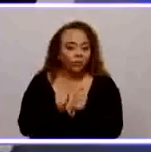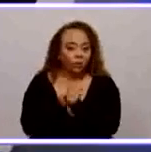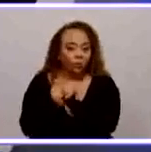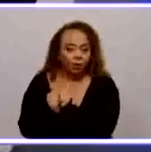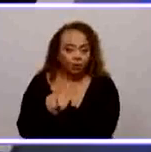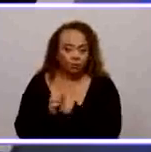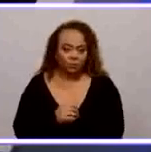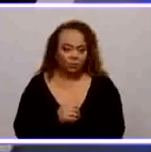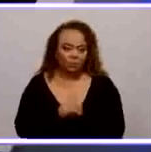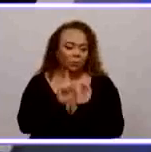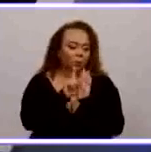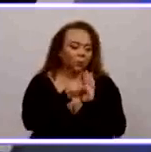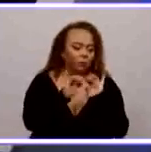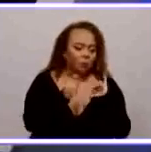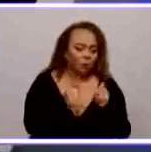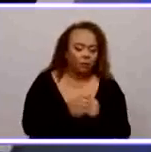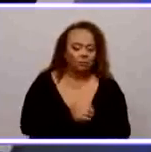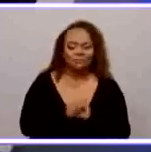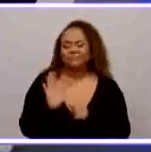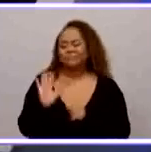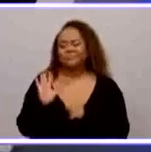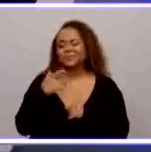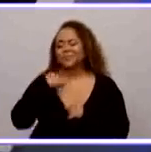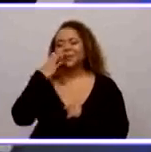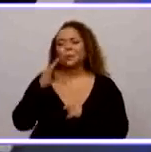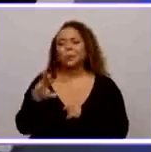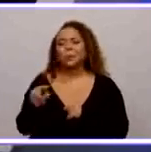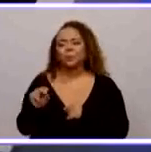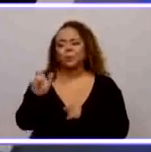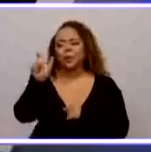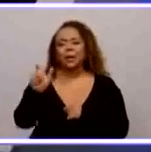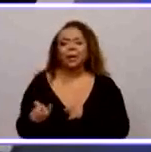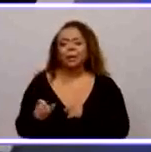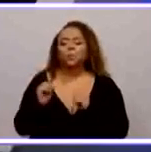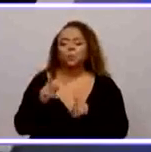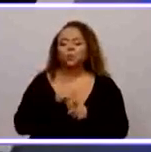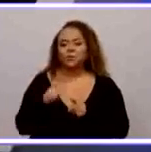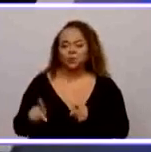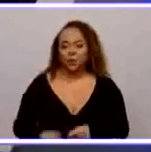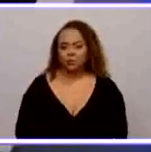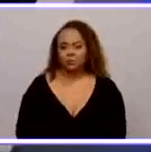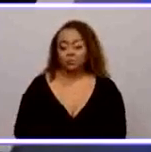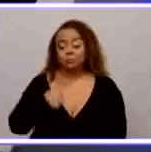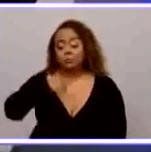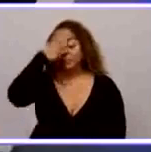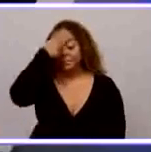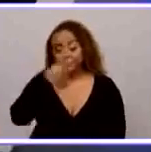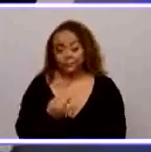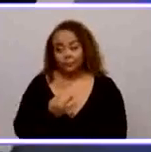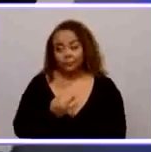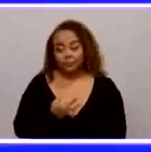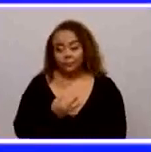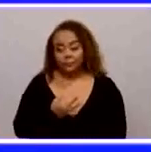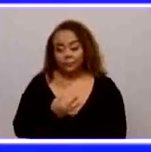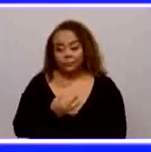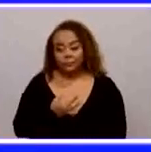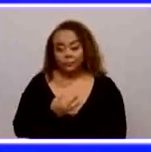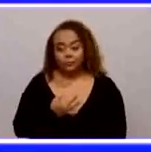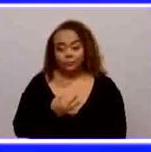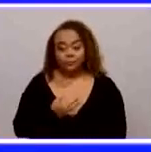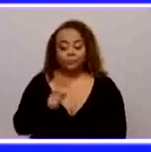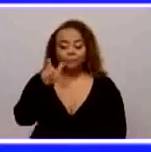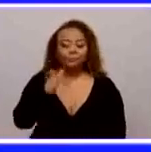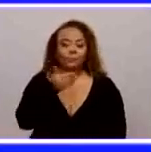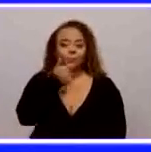en cantidad de minutos jugados. Pero yo creo que no. O sea, yo creo que Campbell es muy profesional. Creo que es